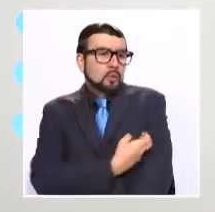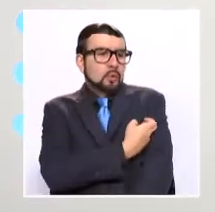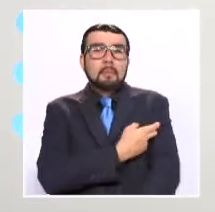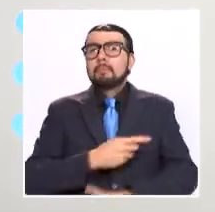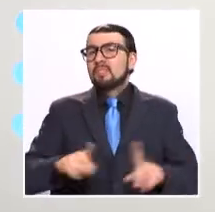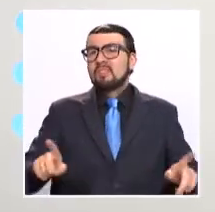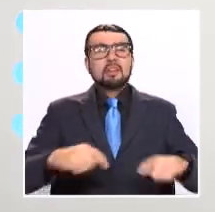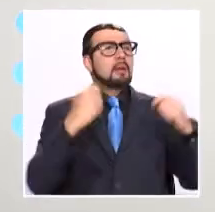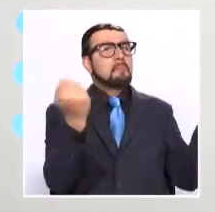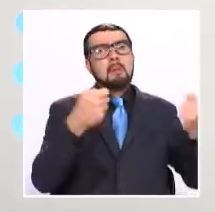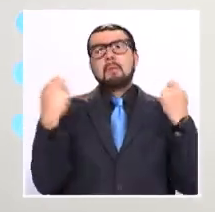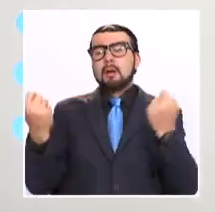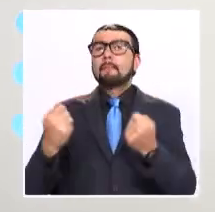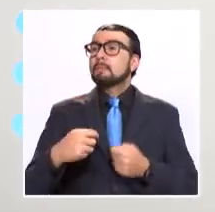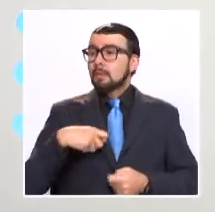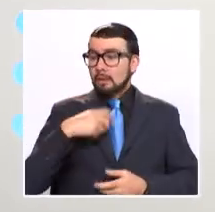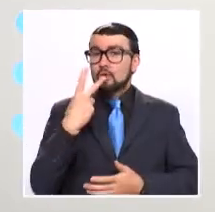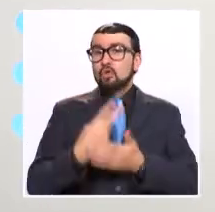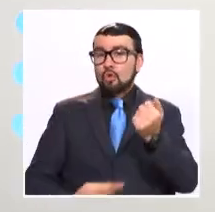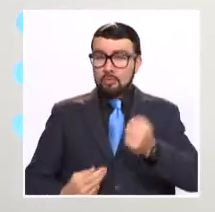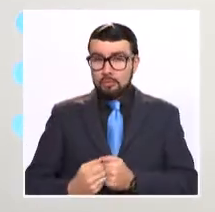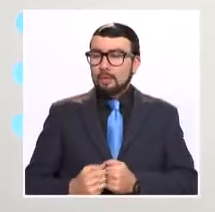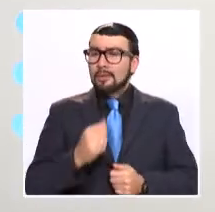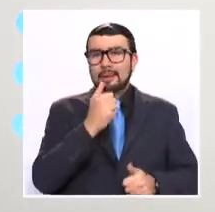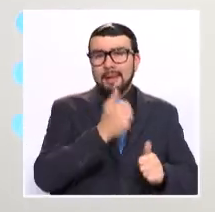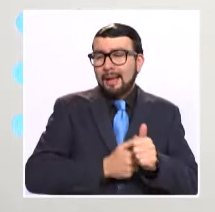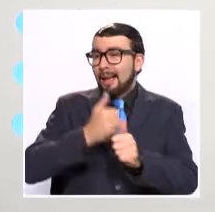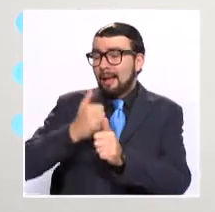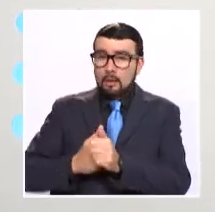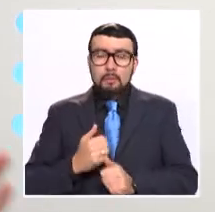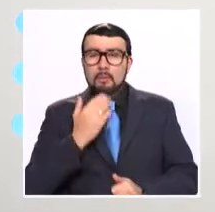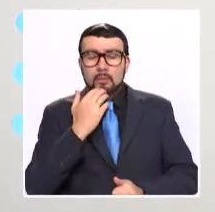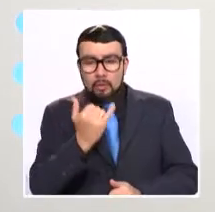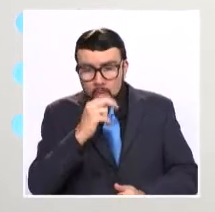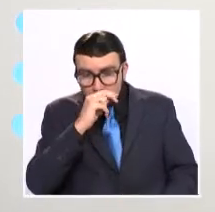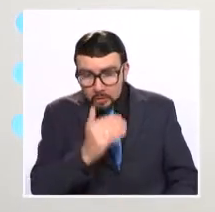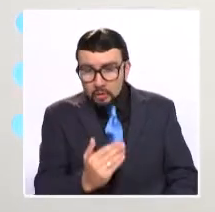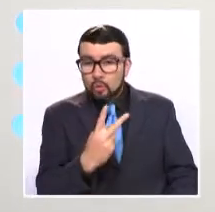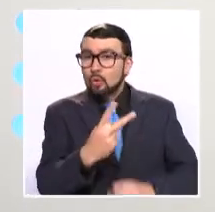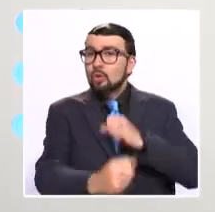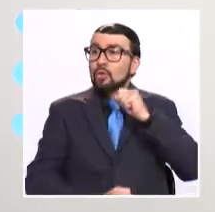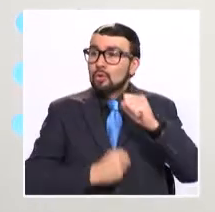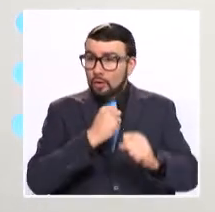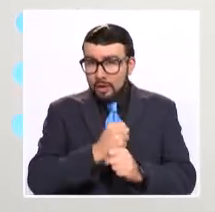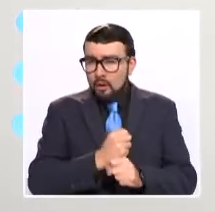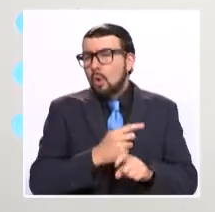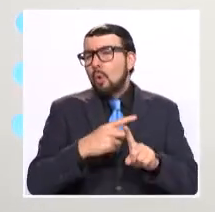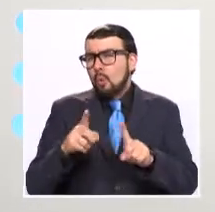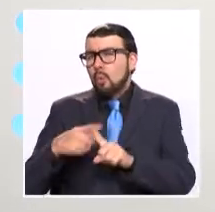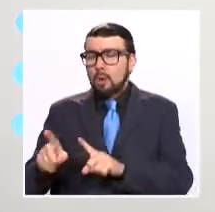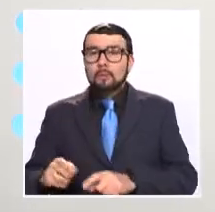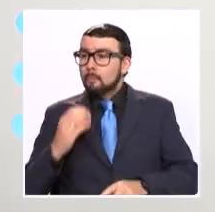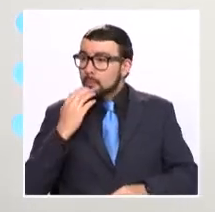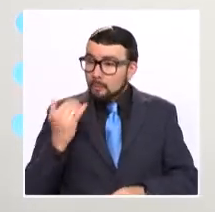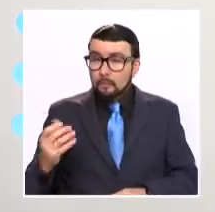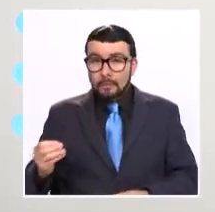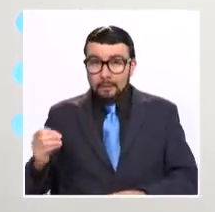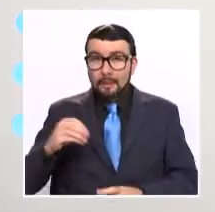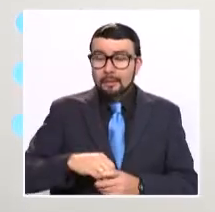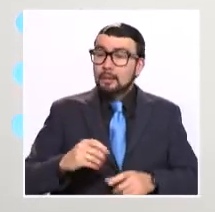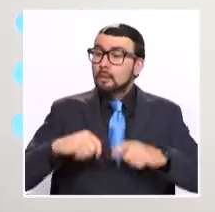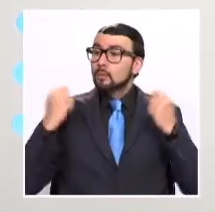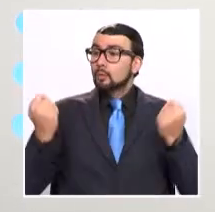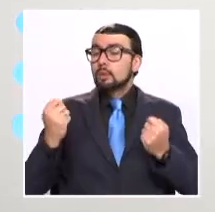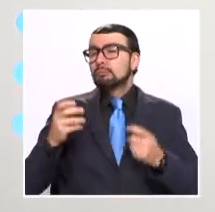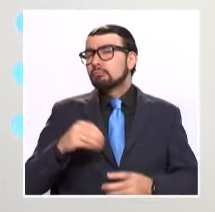Entonces, están las dos opciones y es cada caso individual. Y menores de 2 años con otros esquemas, que también el homólogo en el comercial puede estar.